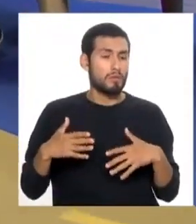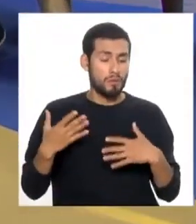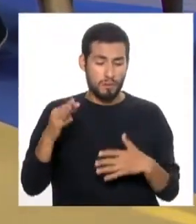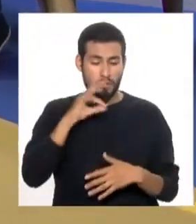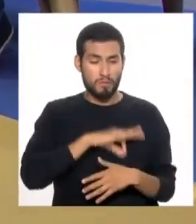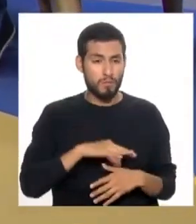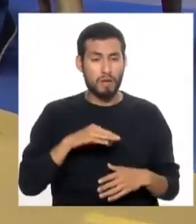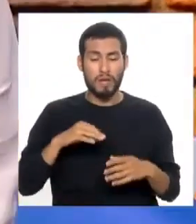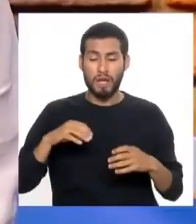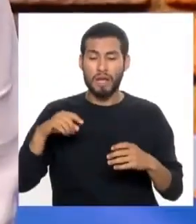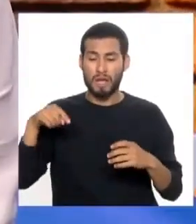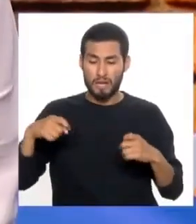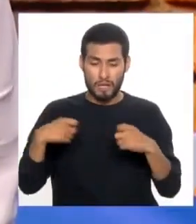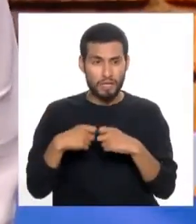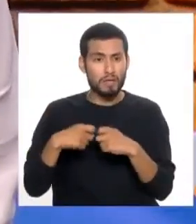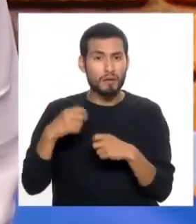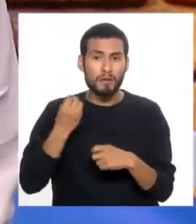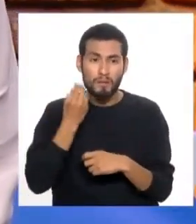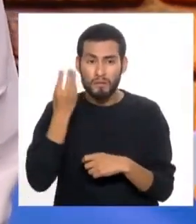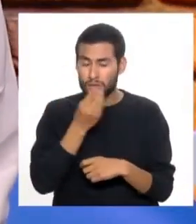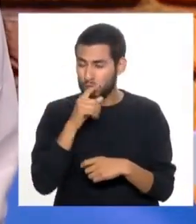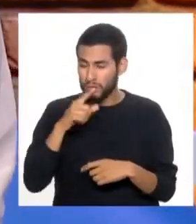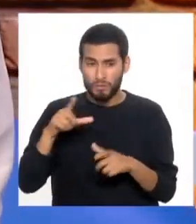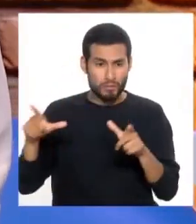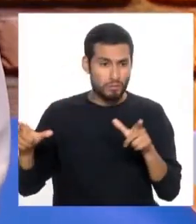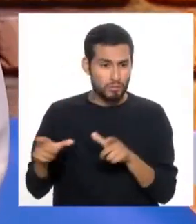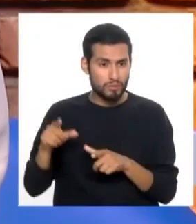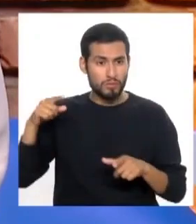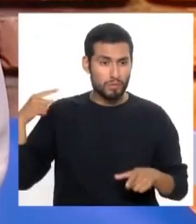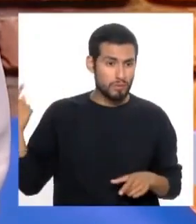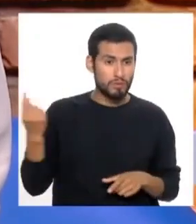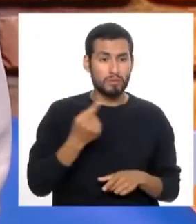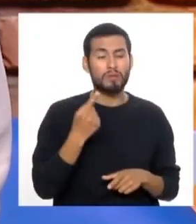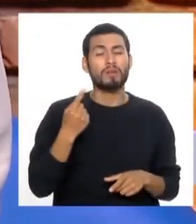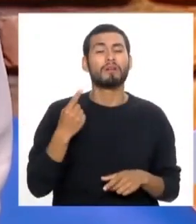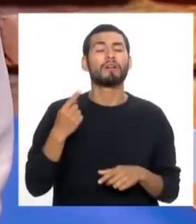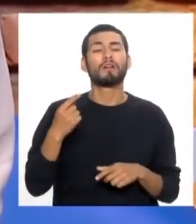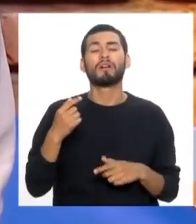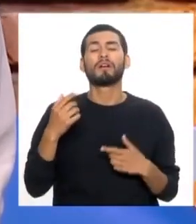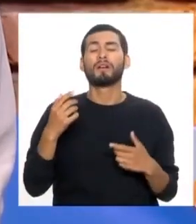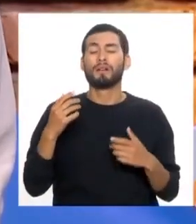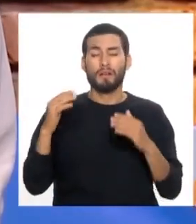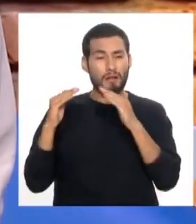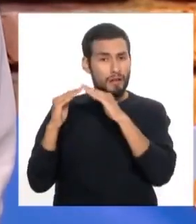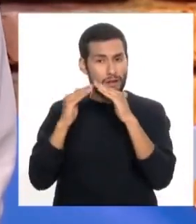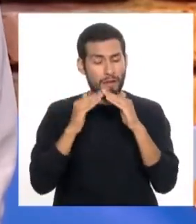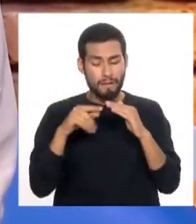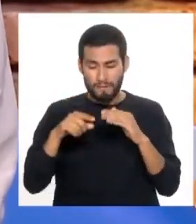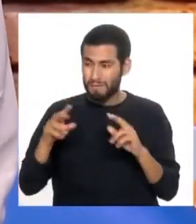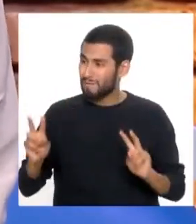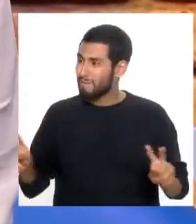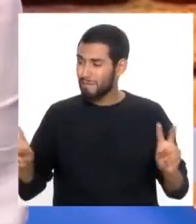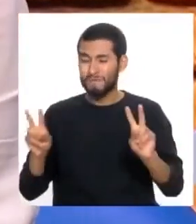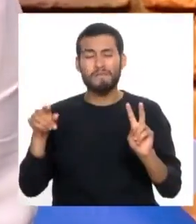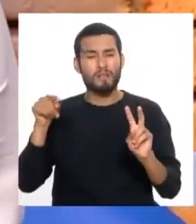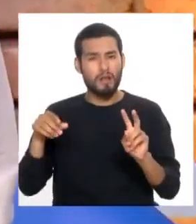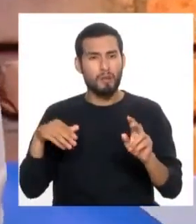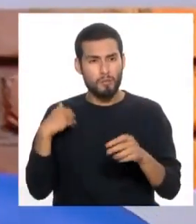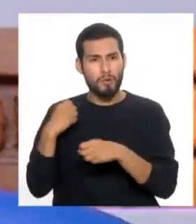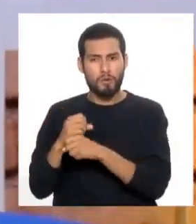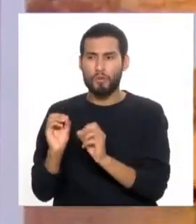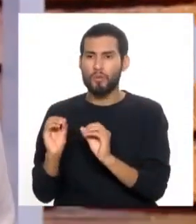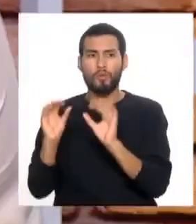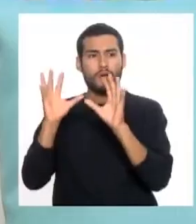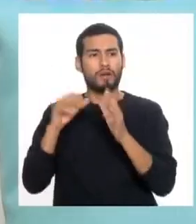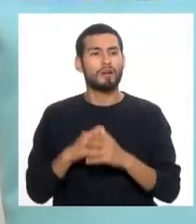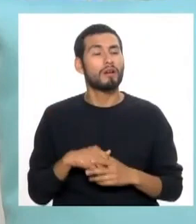aprovechar su energía a partir de sus plantas que tienen en sus hogares. Y lo segundo, y creo que va a ser trascendental,